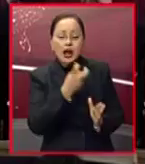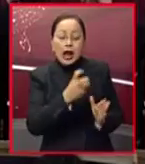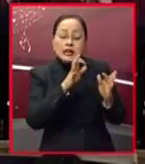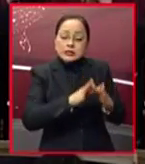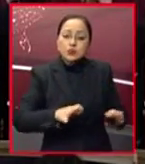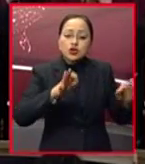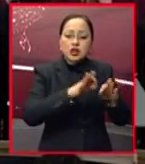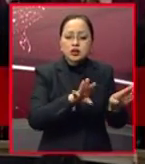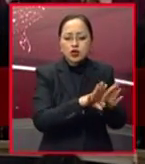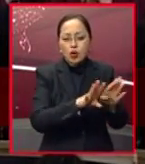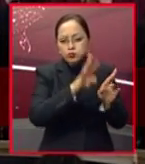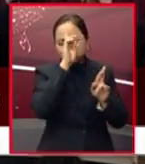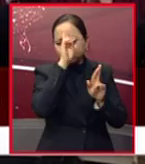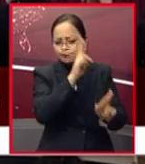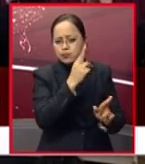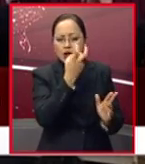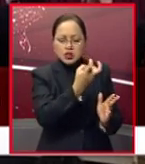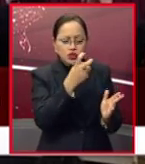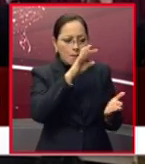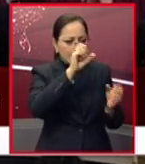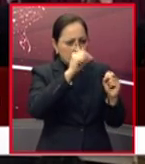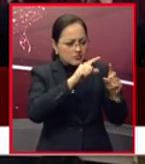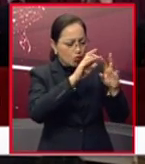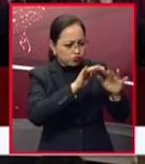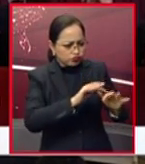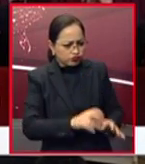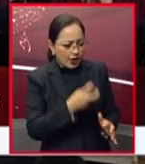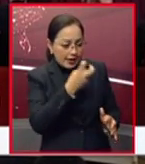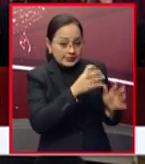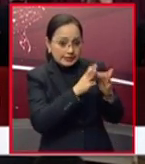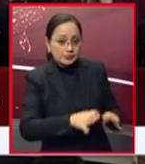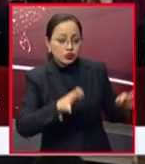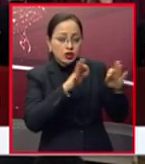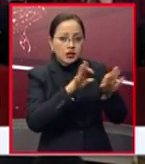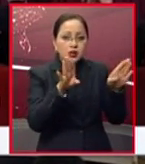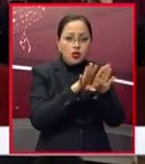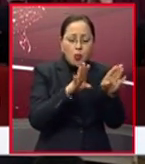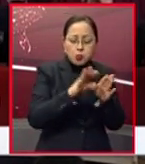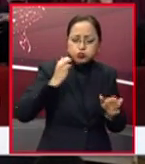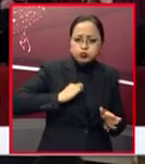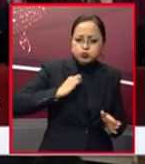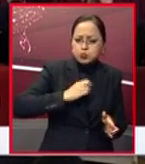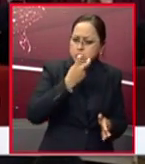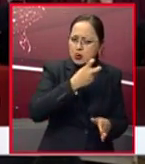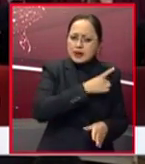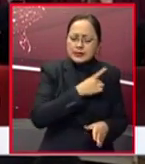texto normativo que apostó a la cohesión social de México de principios del siglo XX.